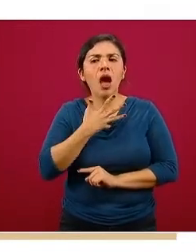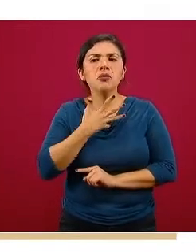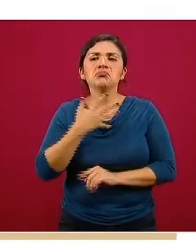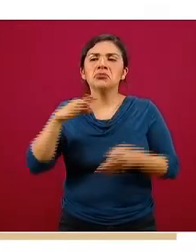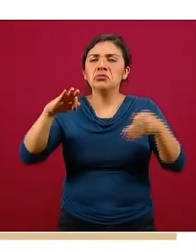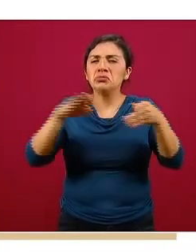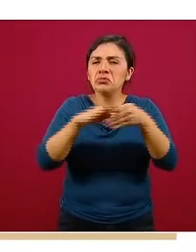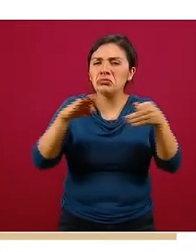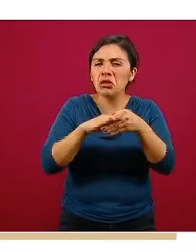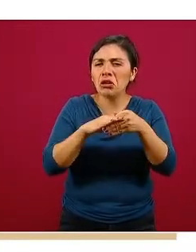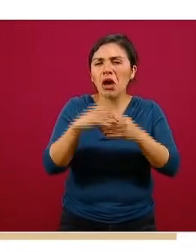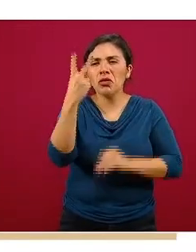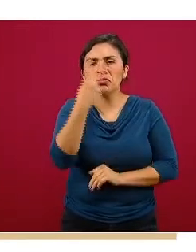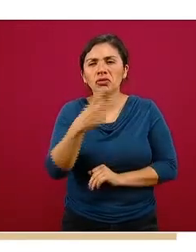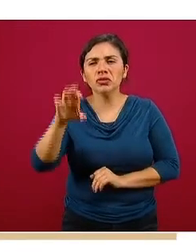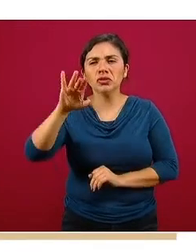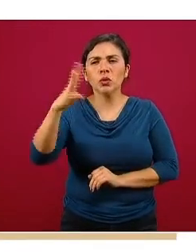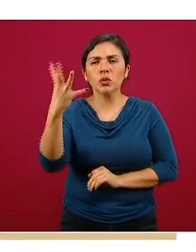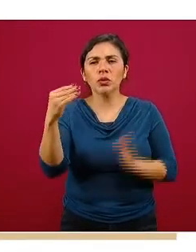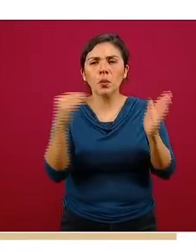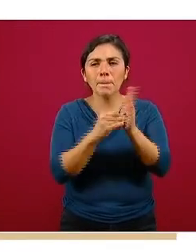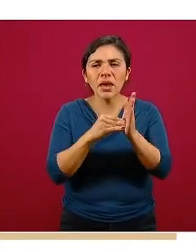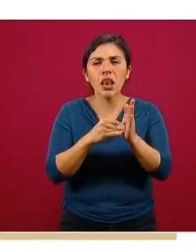de pruebas,